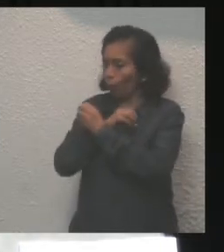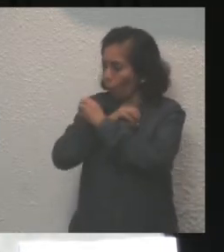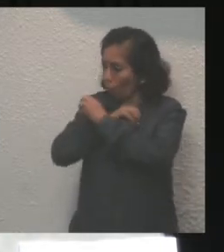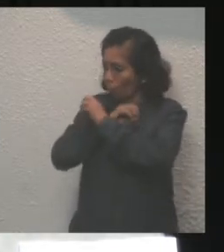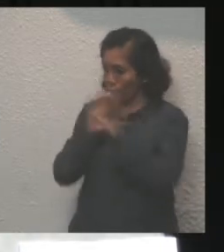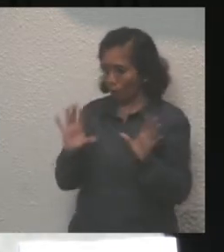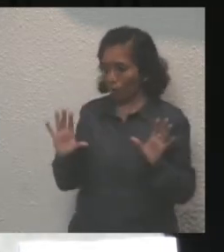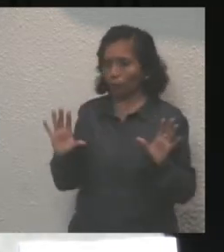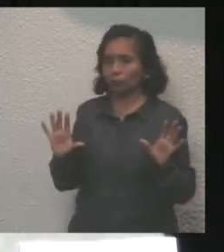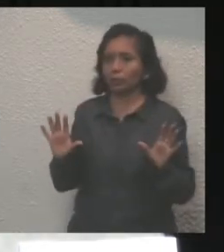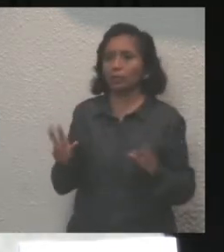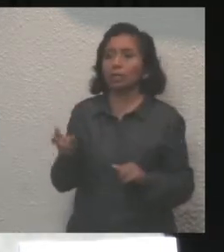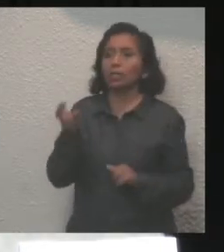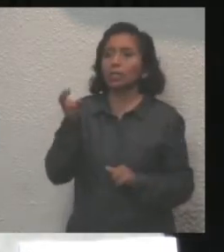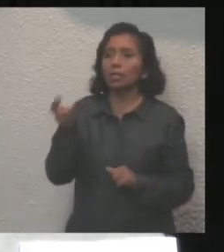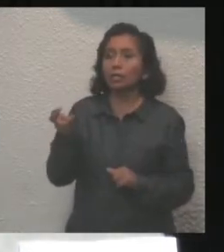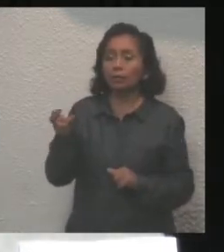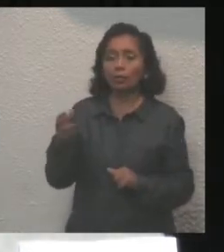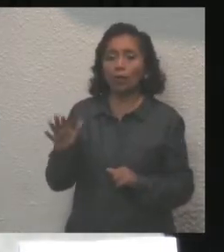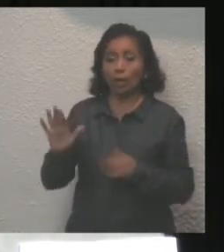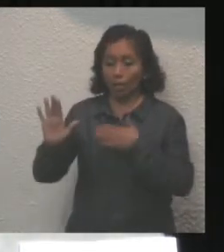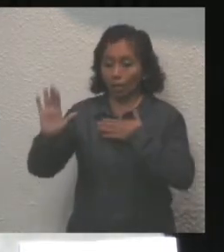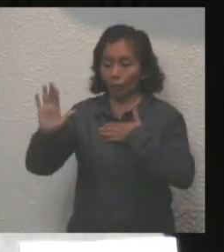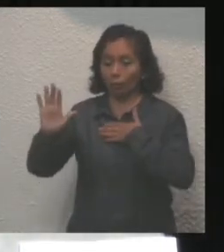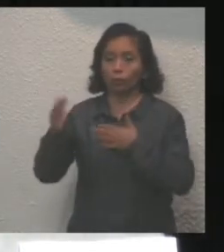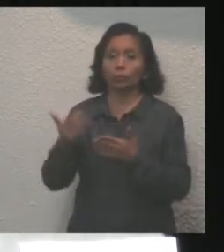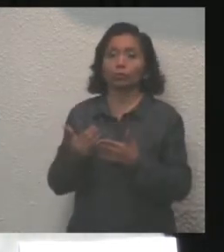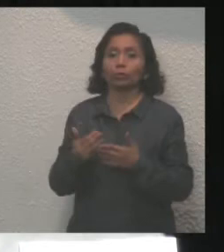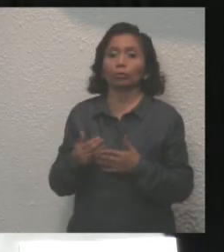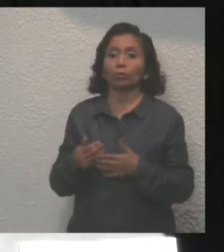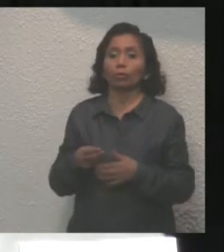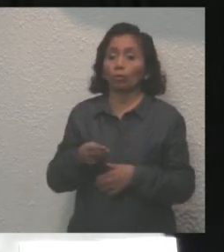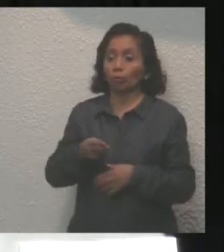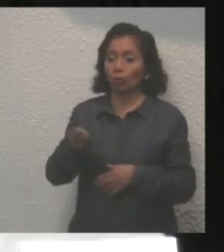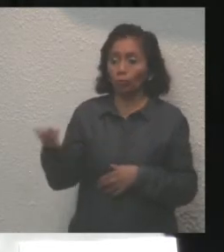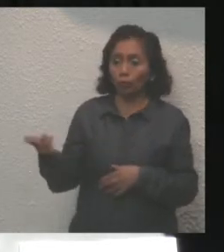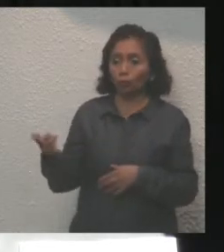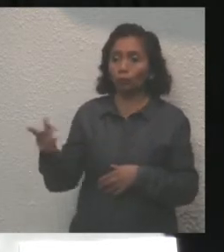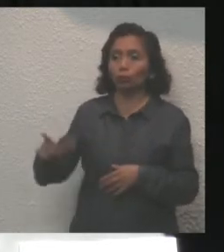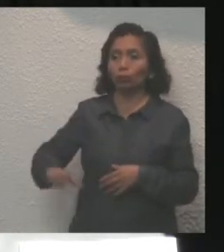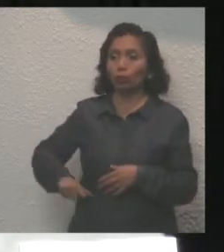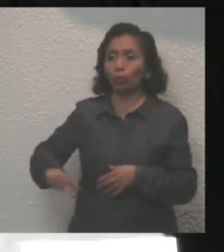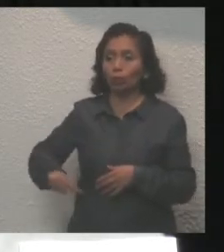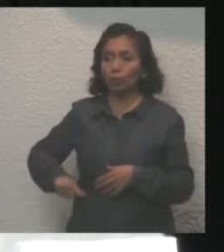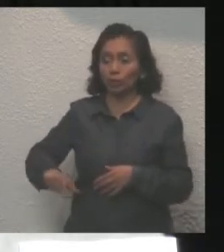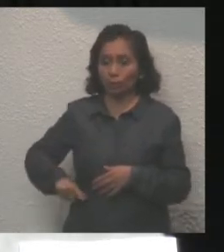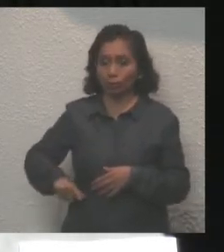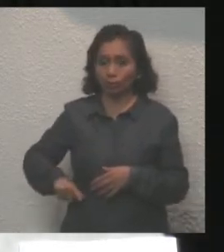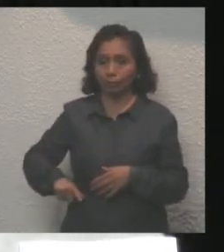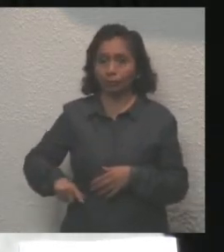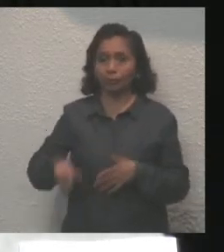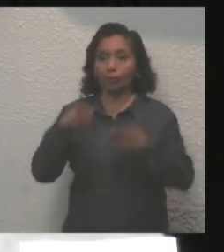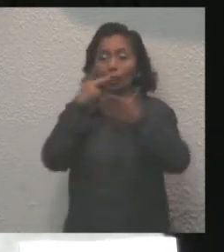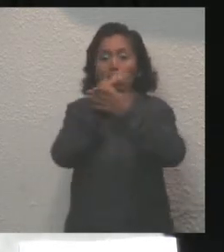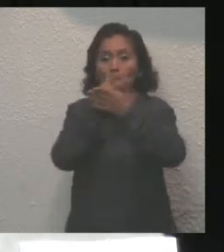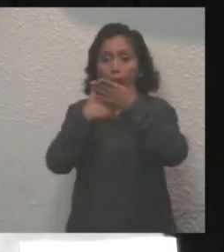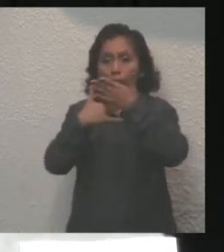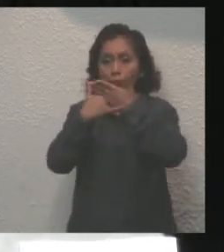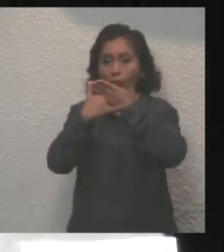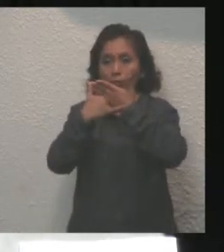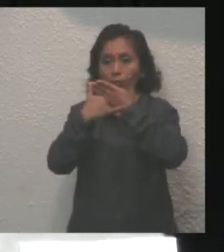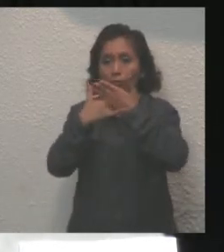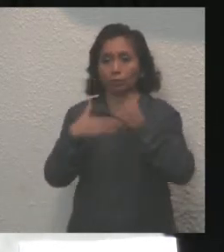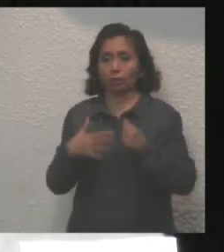eficiencia. Ese fue el compromiso asumido por su administración al exponernos estos proyectos y